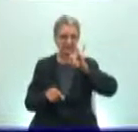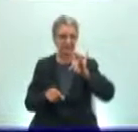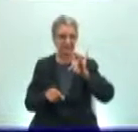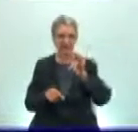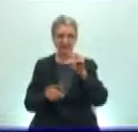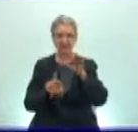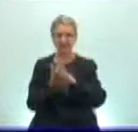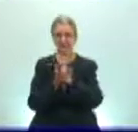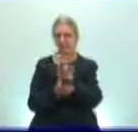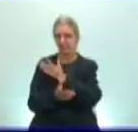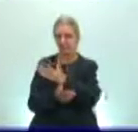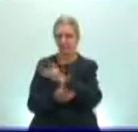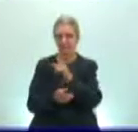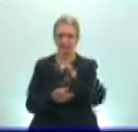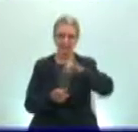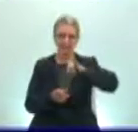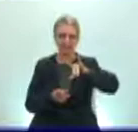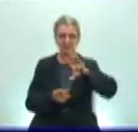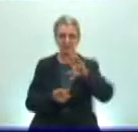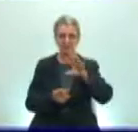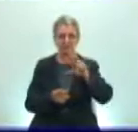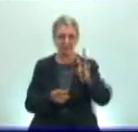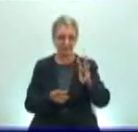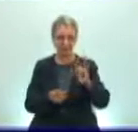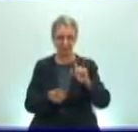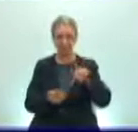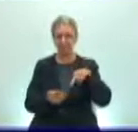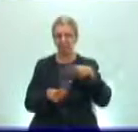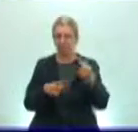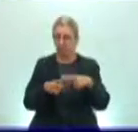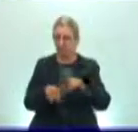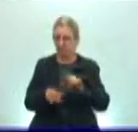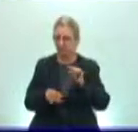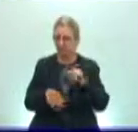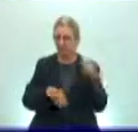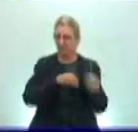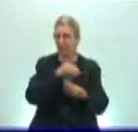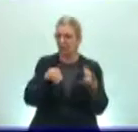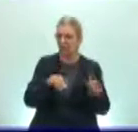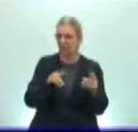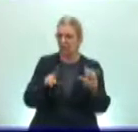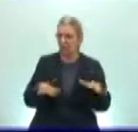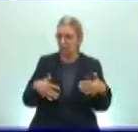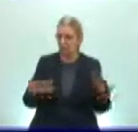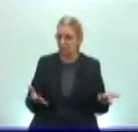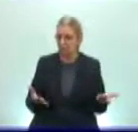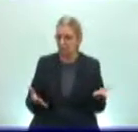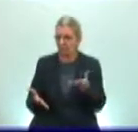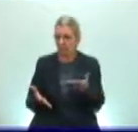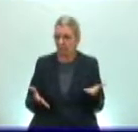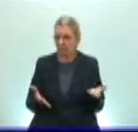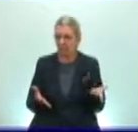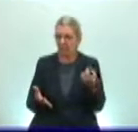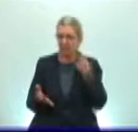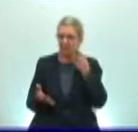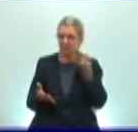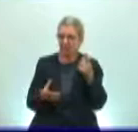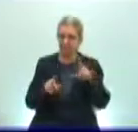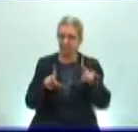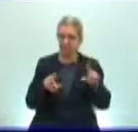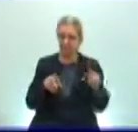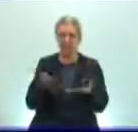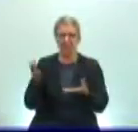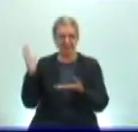1953. Pero, ¿cuáles fueron los cambios en la URSS después de la muerte de Stalin? Como ustedes pueden observar